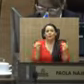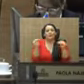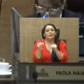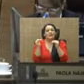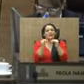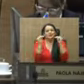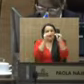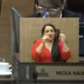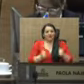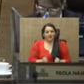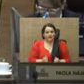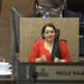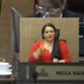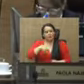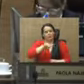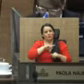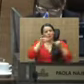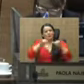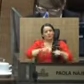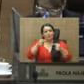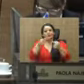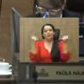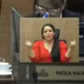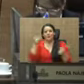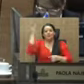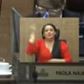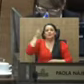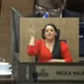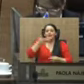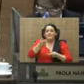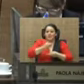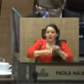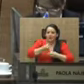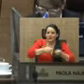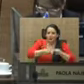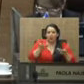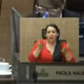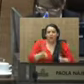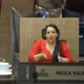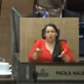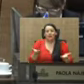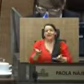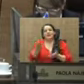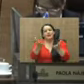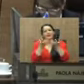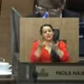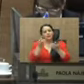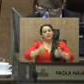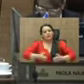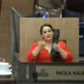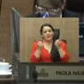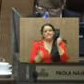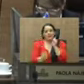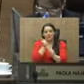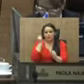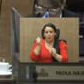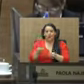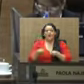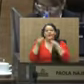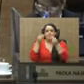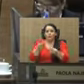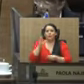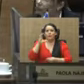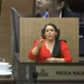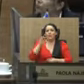niveles. Estamos en contra del discurso manipulador. Queremos que exista mayor aporte a becas en las